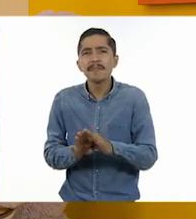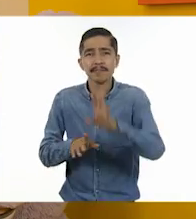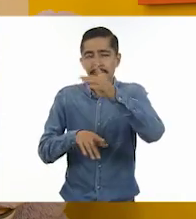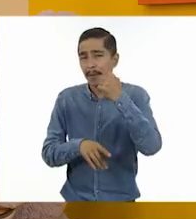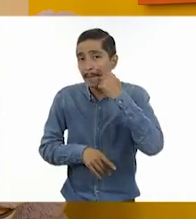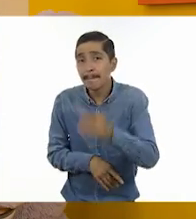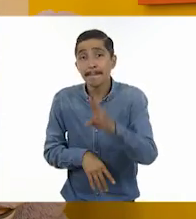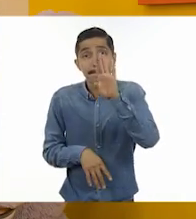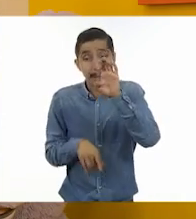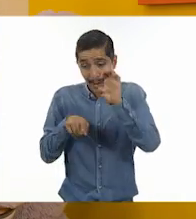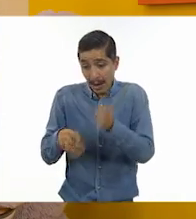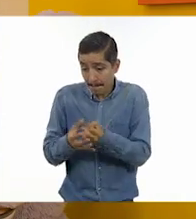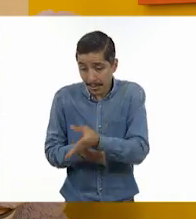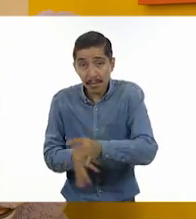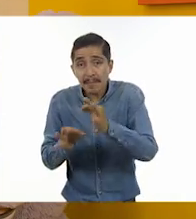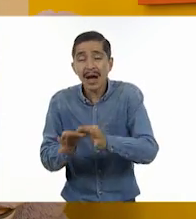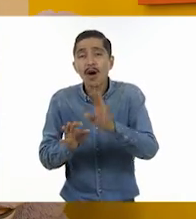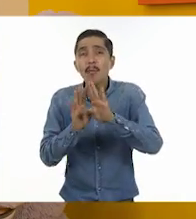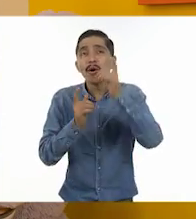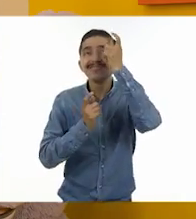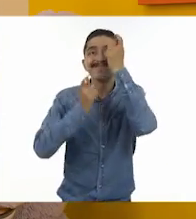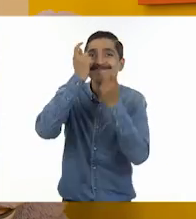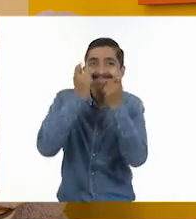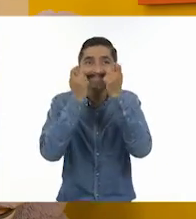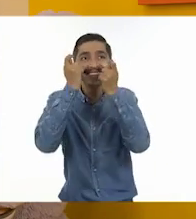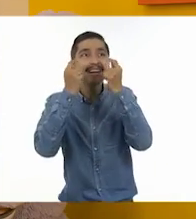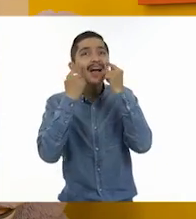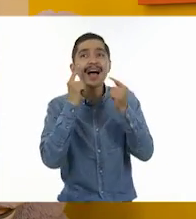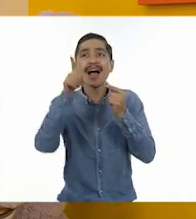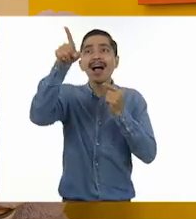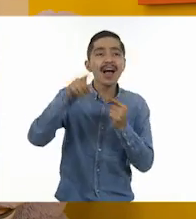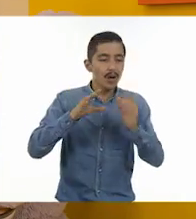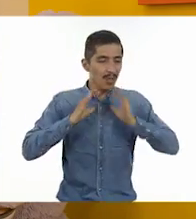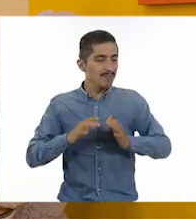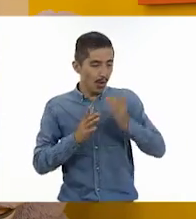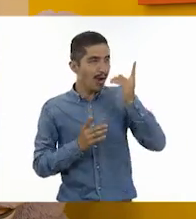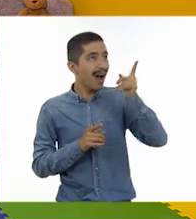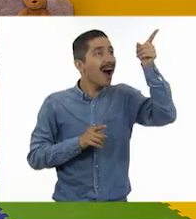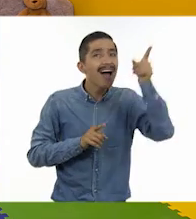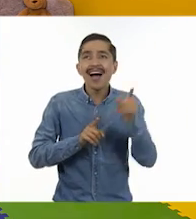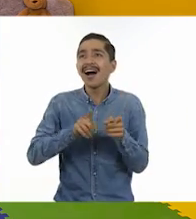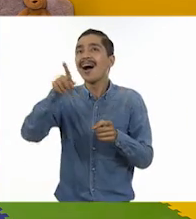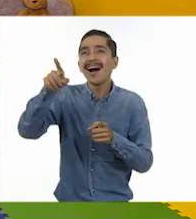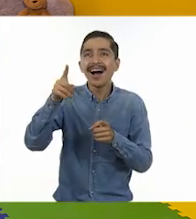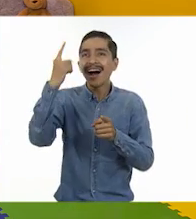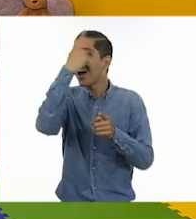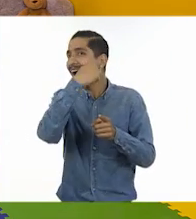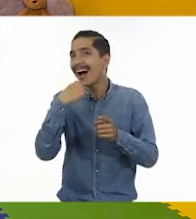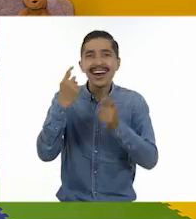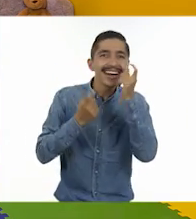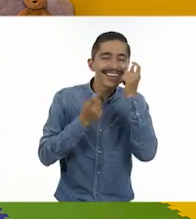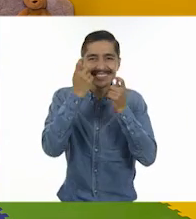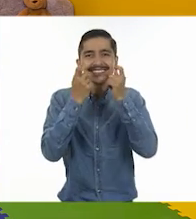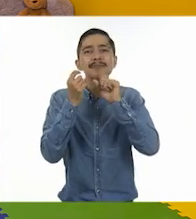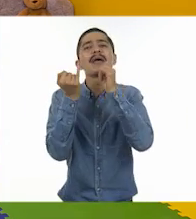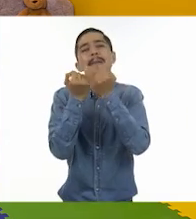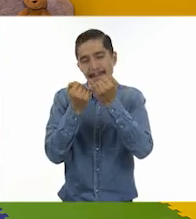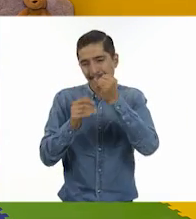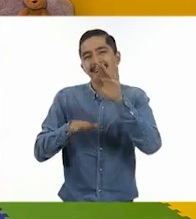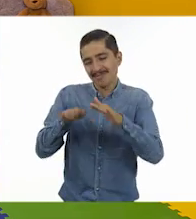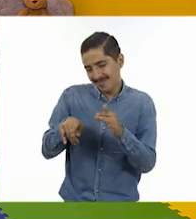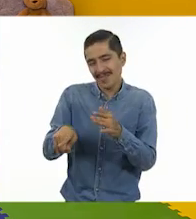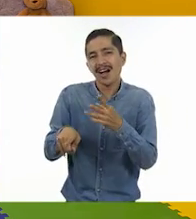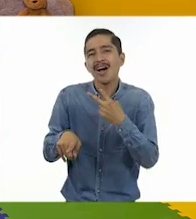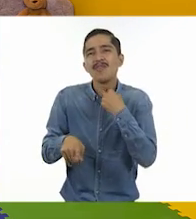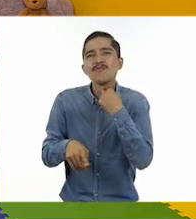a través de gestos, señales, movimientos del cuerpo y la cara. También intentan producir sonidos con